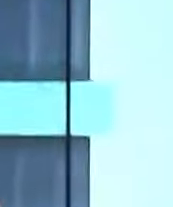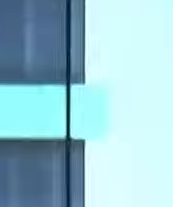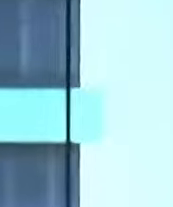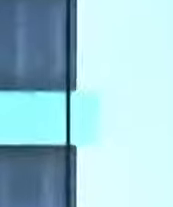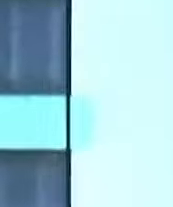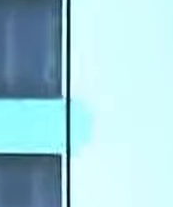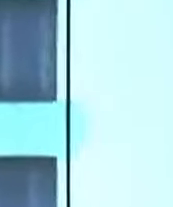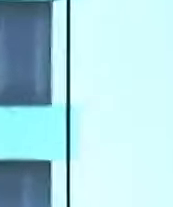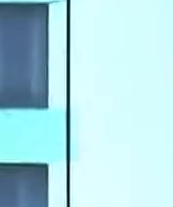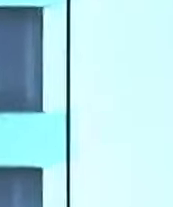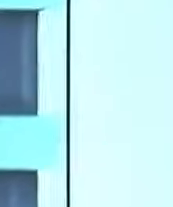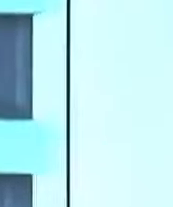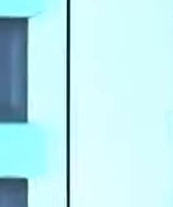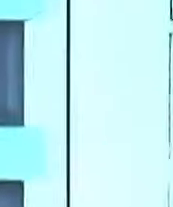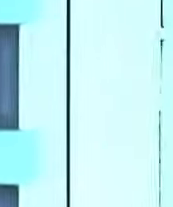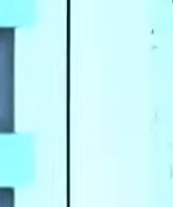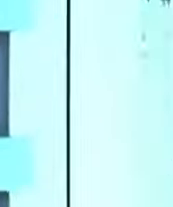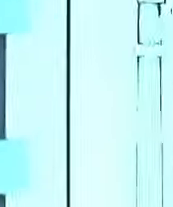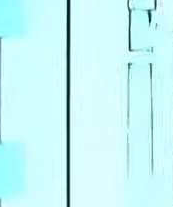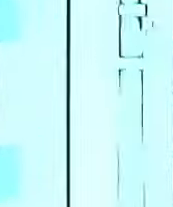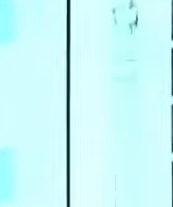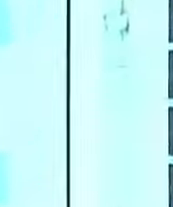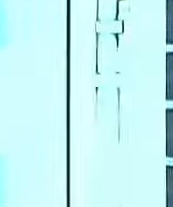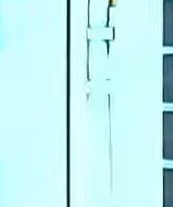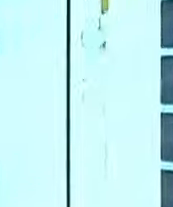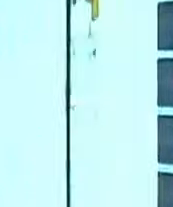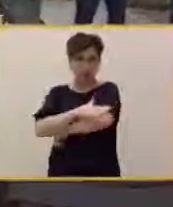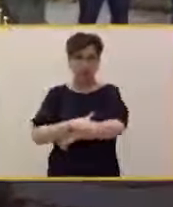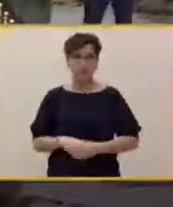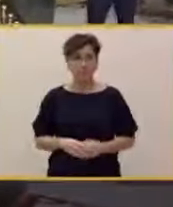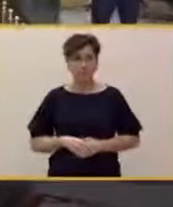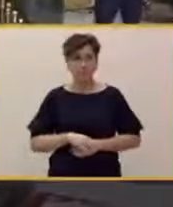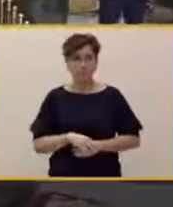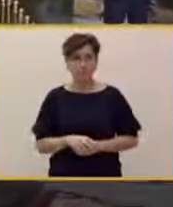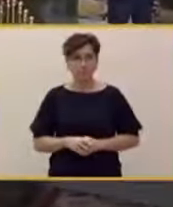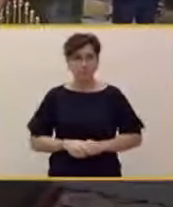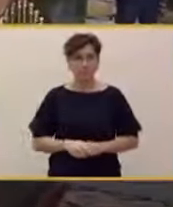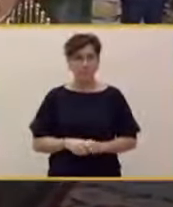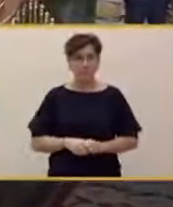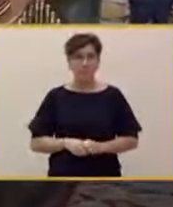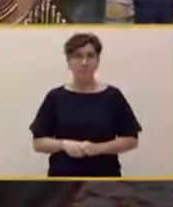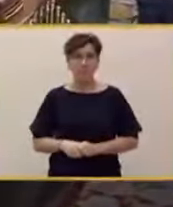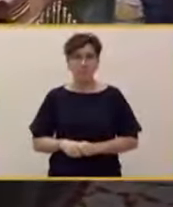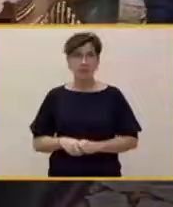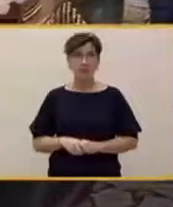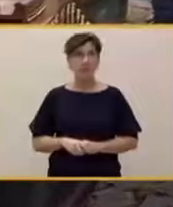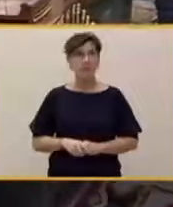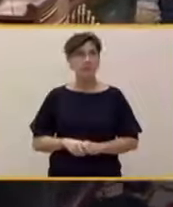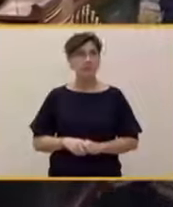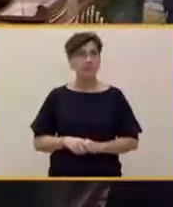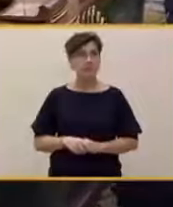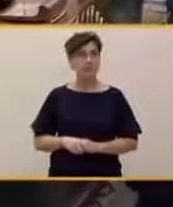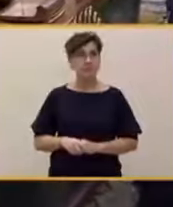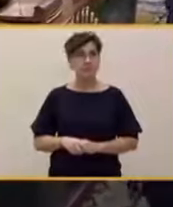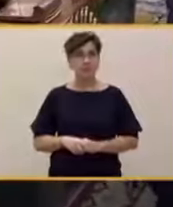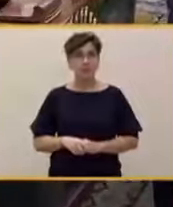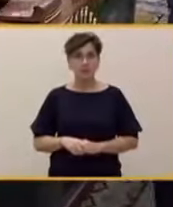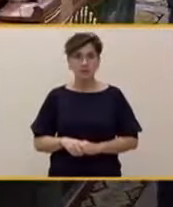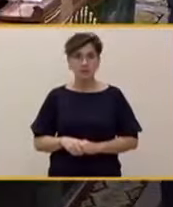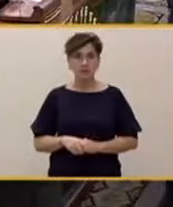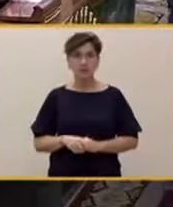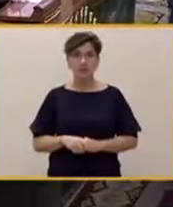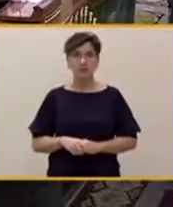momento para centrarse en las familias. No es que haya descubierto el líder del Ejecutivo su lado más tierno o más conservador. Esa parte, ya lo